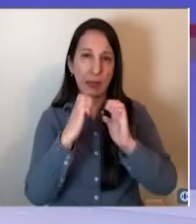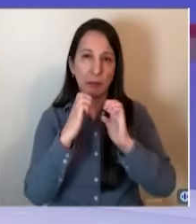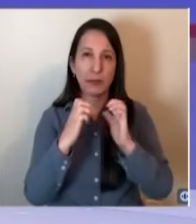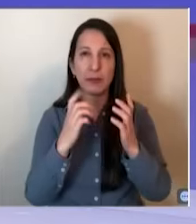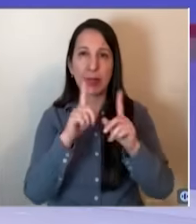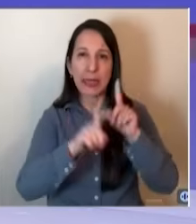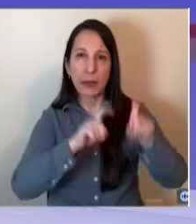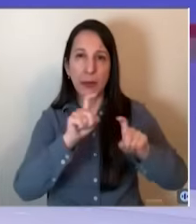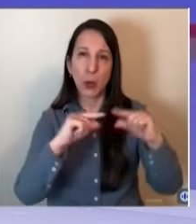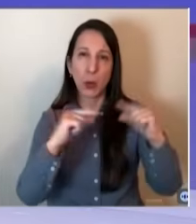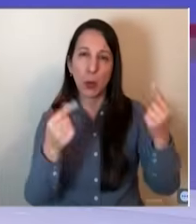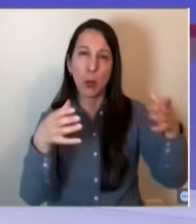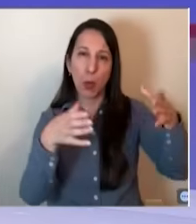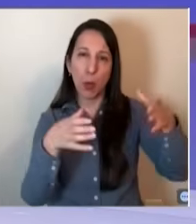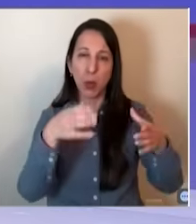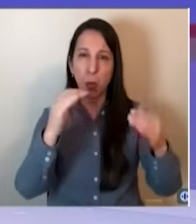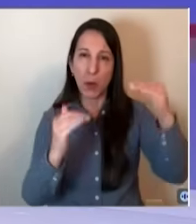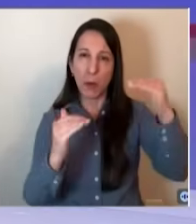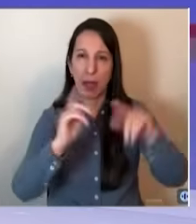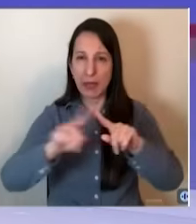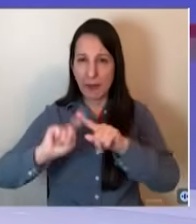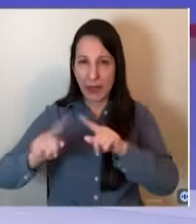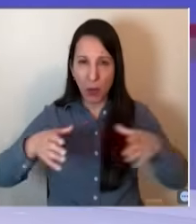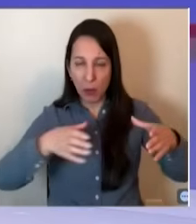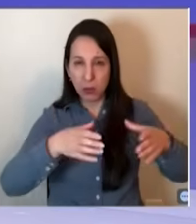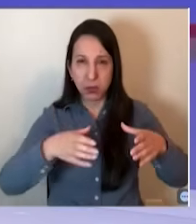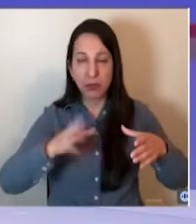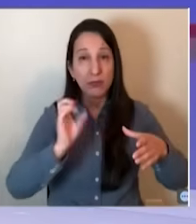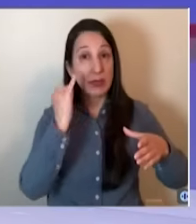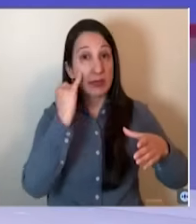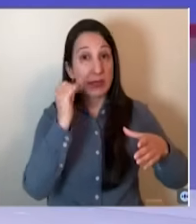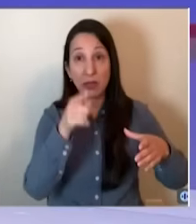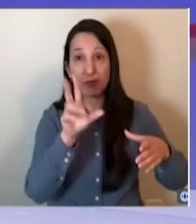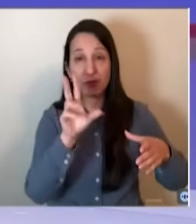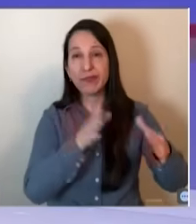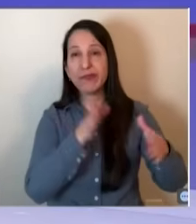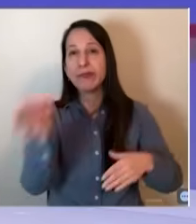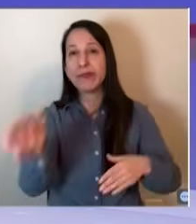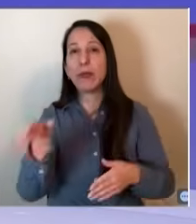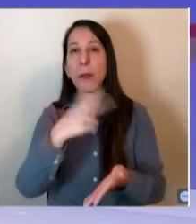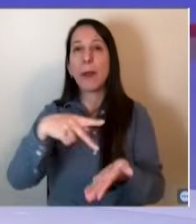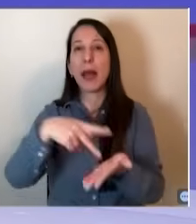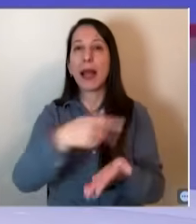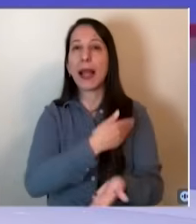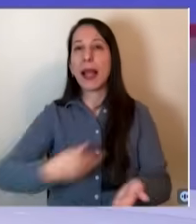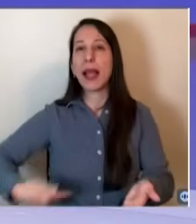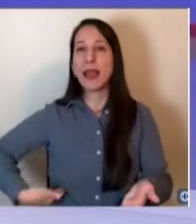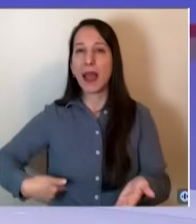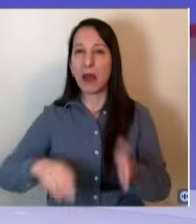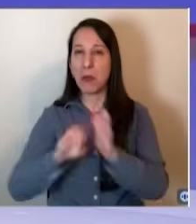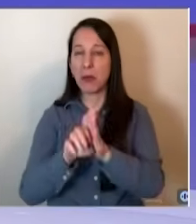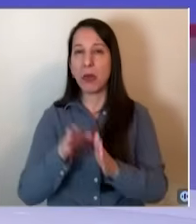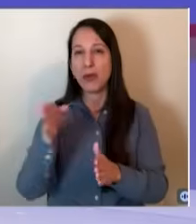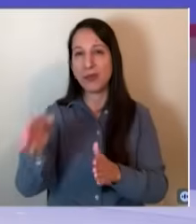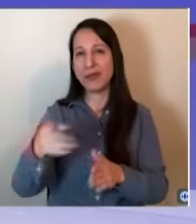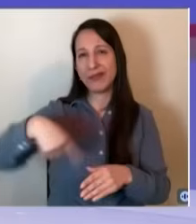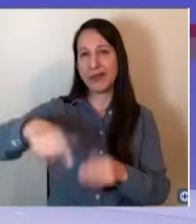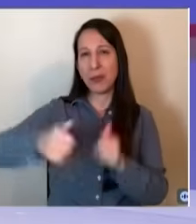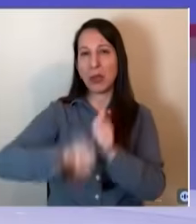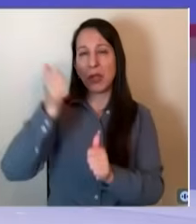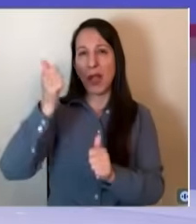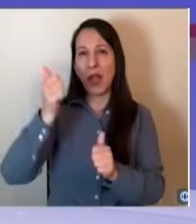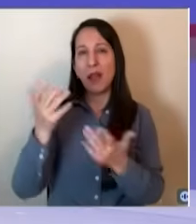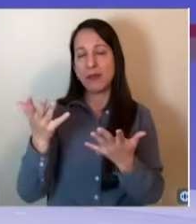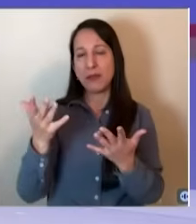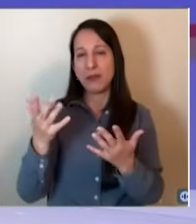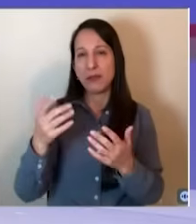grupo balanceado, lo que hago es que me voy al Parque de Heredia, lo que me va a salir es que la afición más grande de Costa